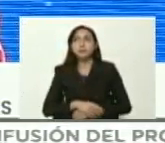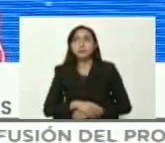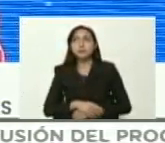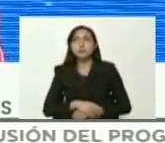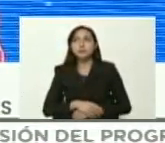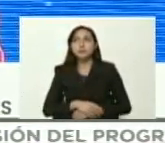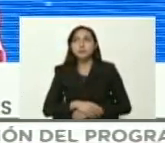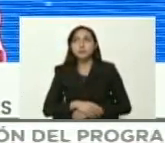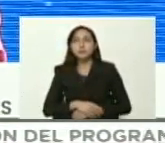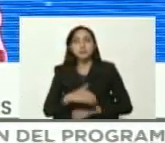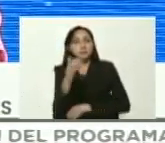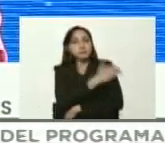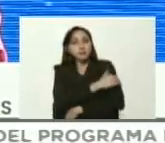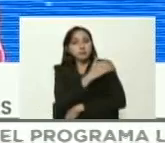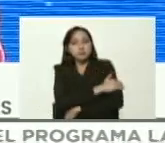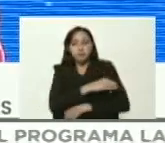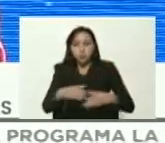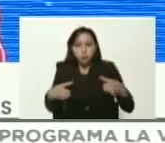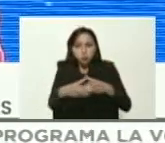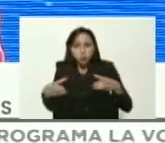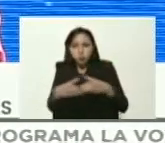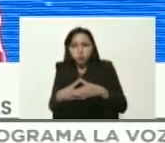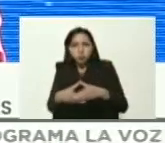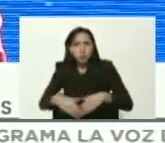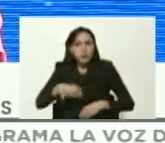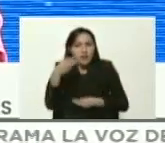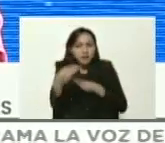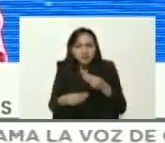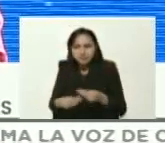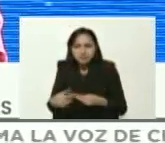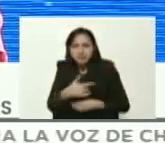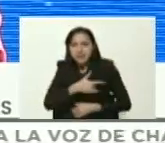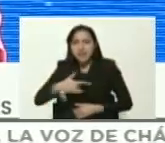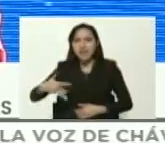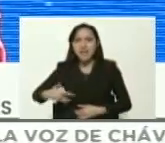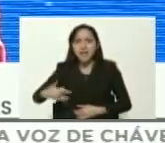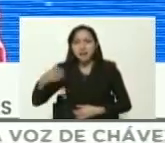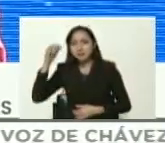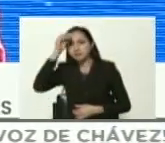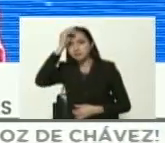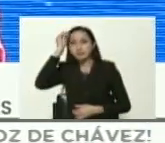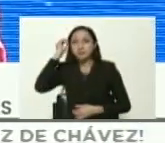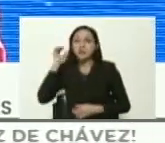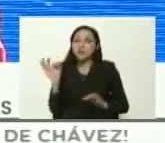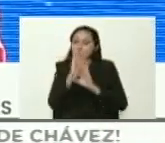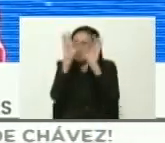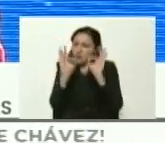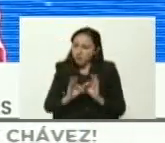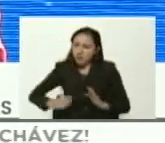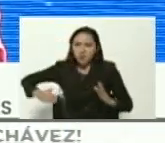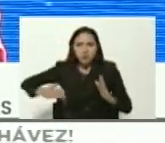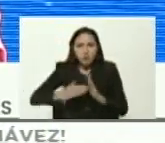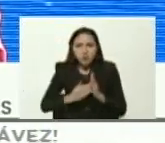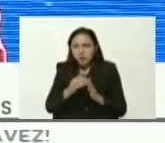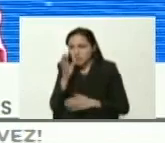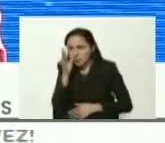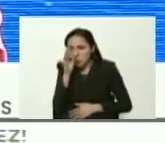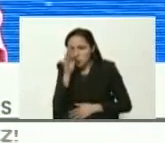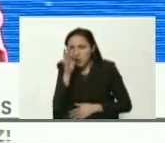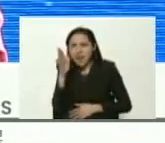La derecha extremista que pretendió de manera trágica, cómica,